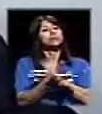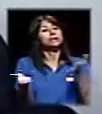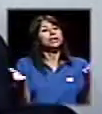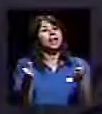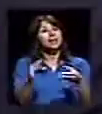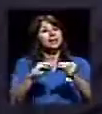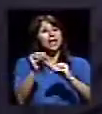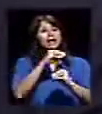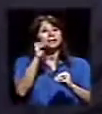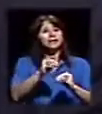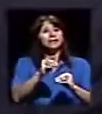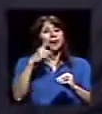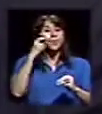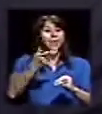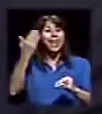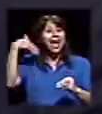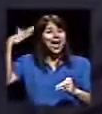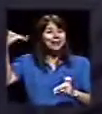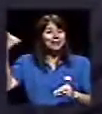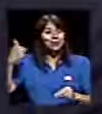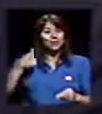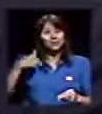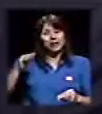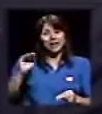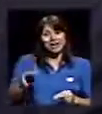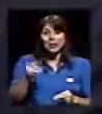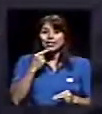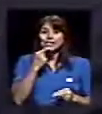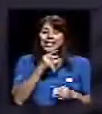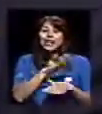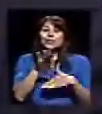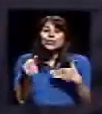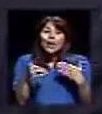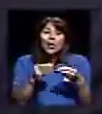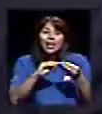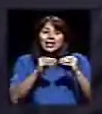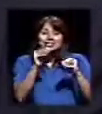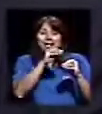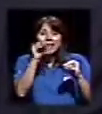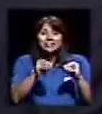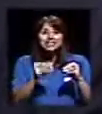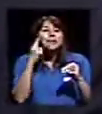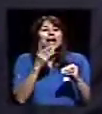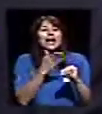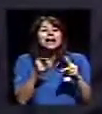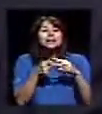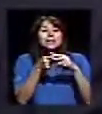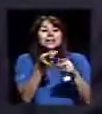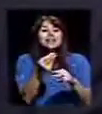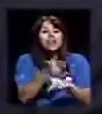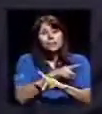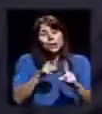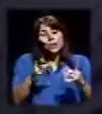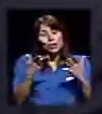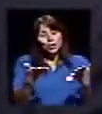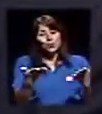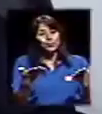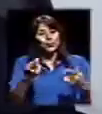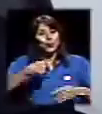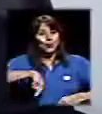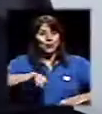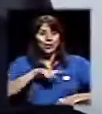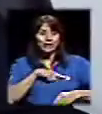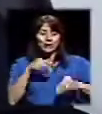decía todas las tasas y para qué se prestaba. Bueno, don Eduardo estaba, nuestro maestro, estaba